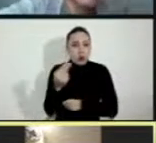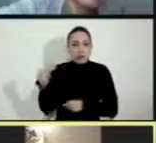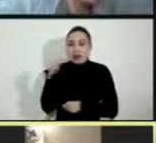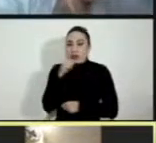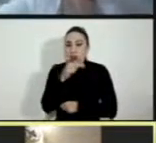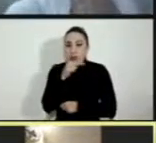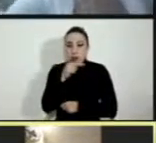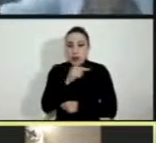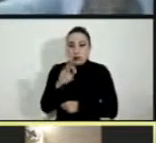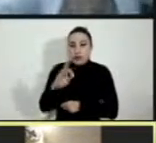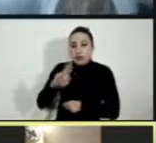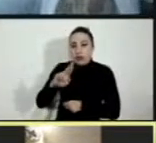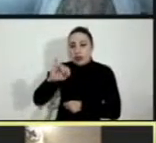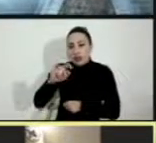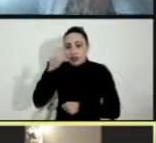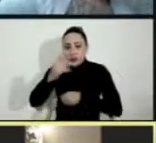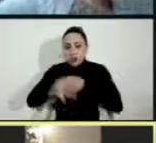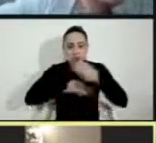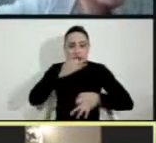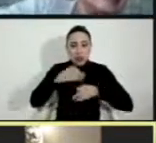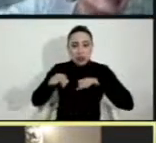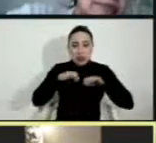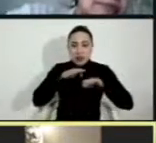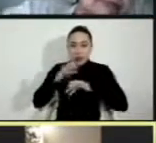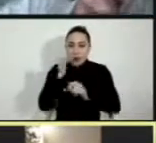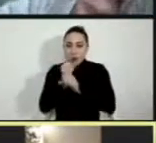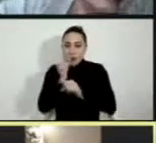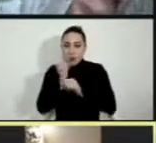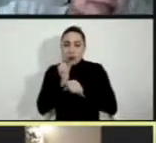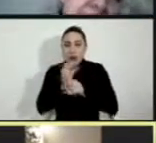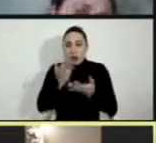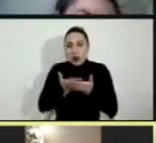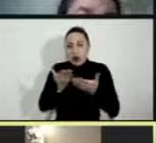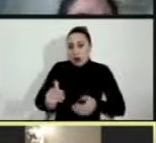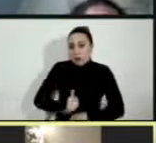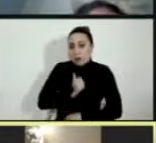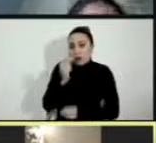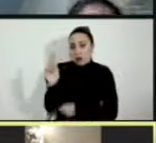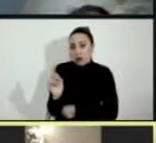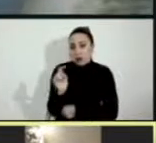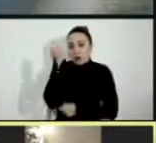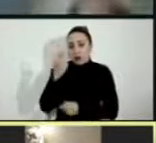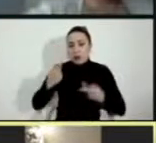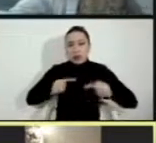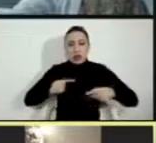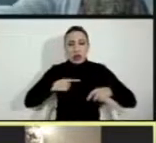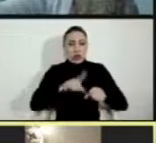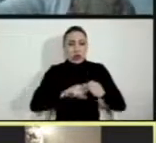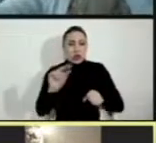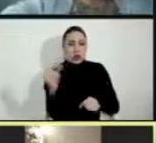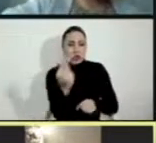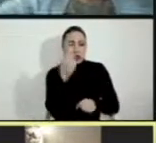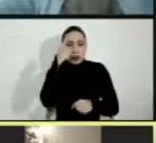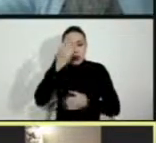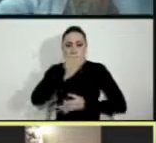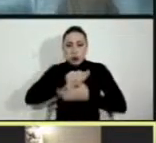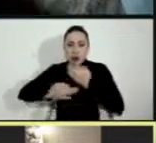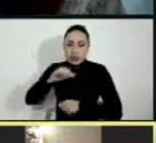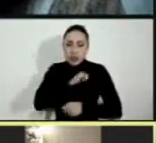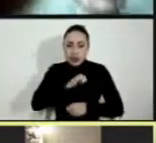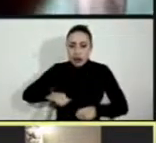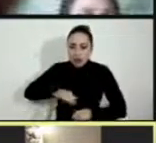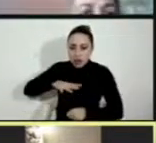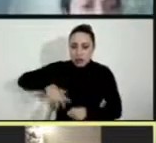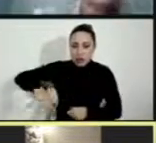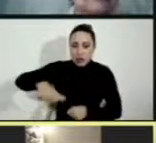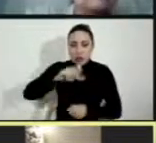ferias del empleo virtuales aprovechando la tecnología en todas las alcaldías y a nivel Ciudad de México. Es